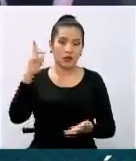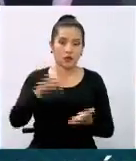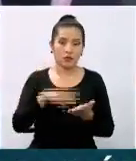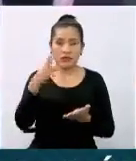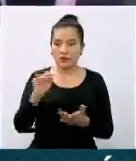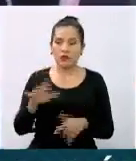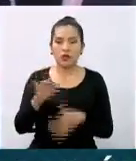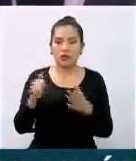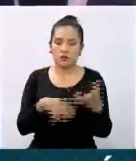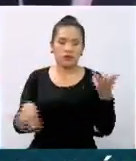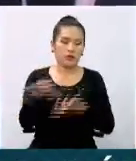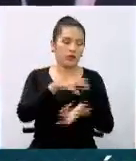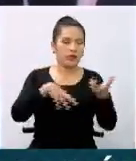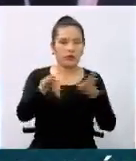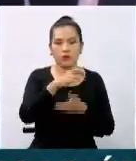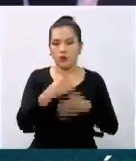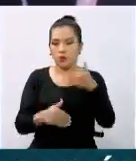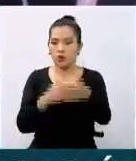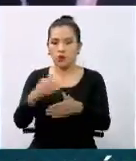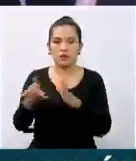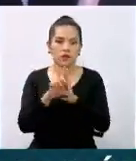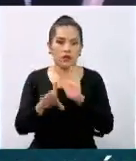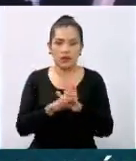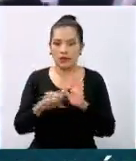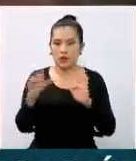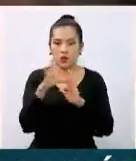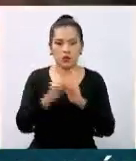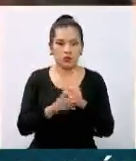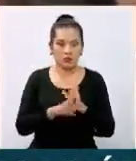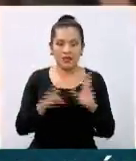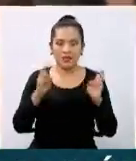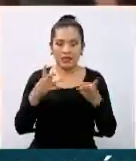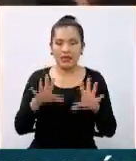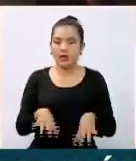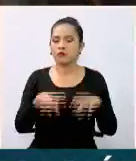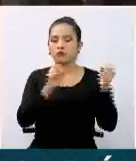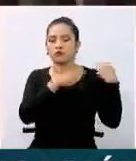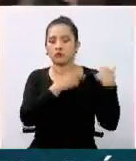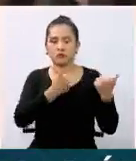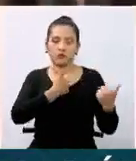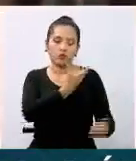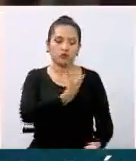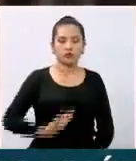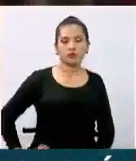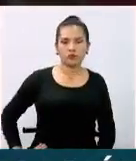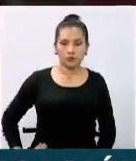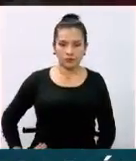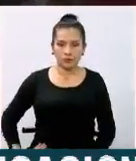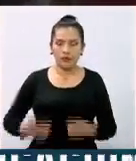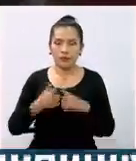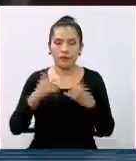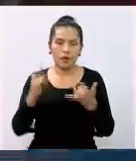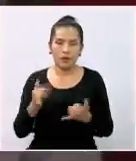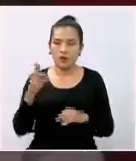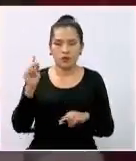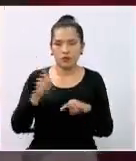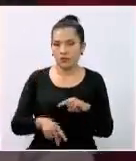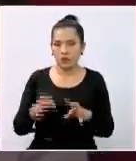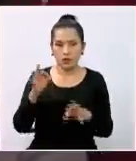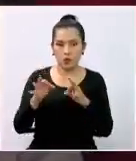los procesos legales y constitucionales para tomar de facto la presidencia del Estado, por lo que no le corresponde un juicio